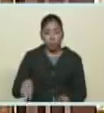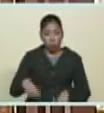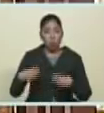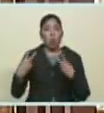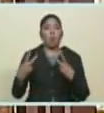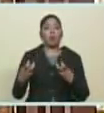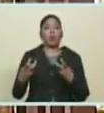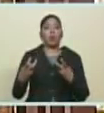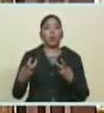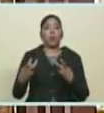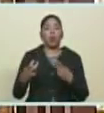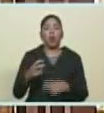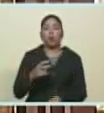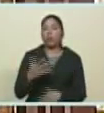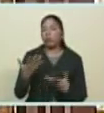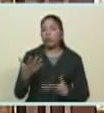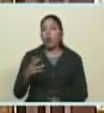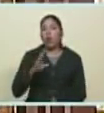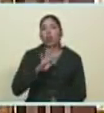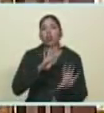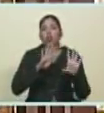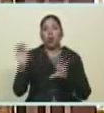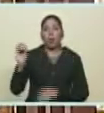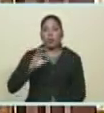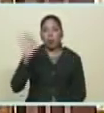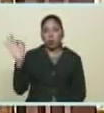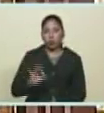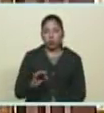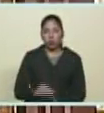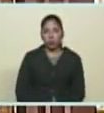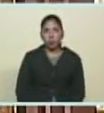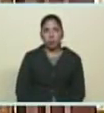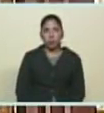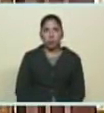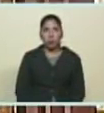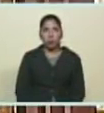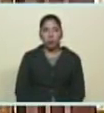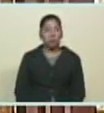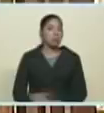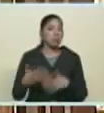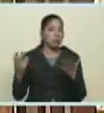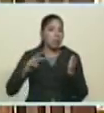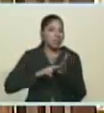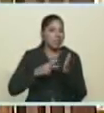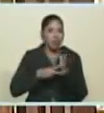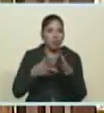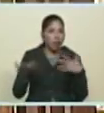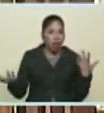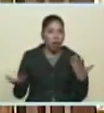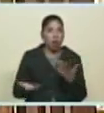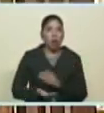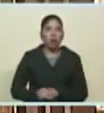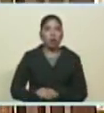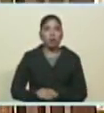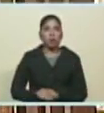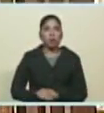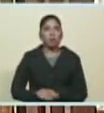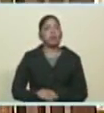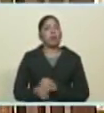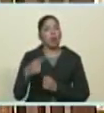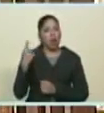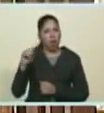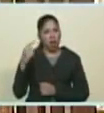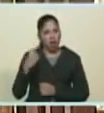el 95%, 90%. Lo cual demuestra una gran